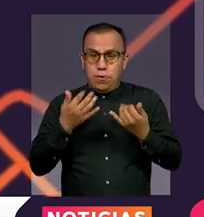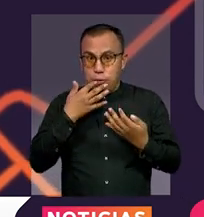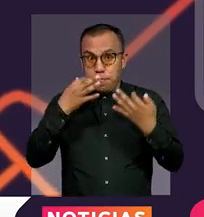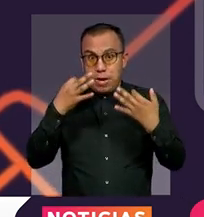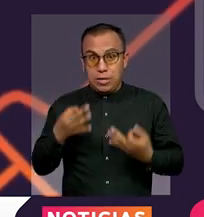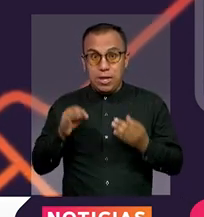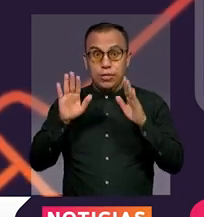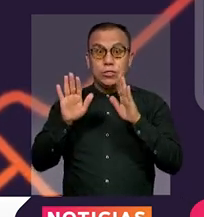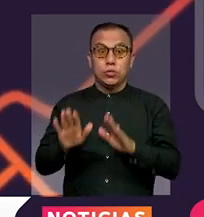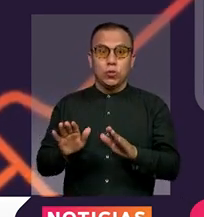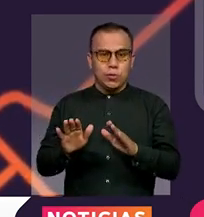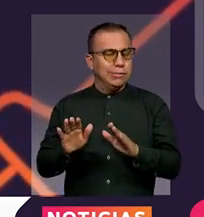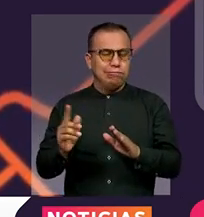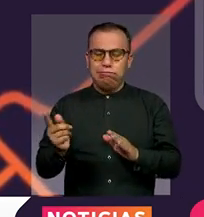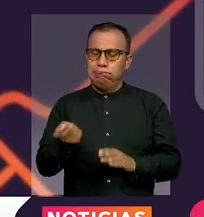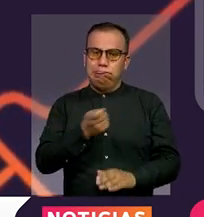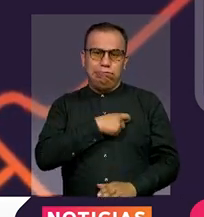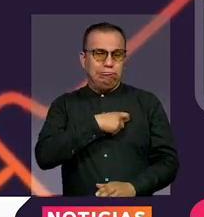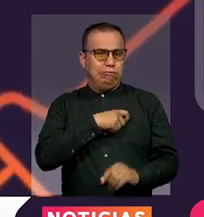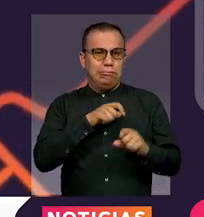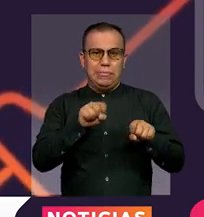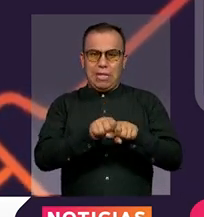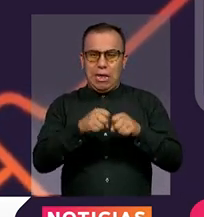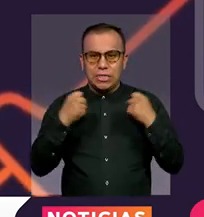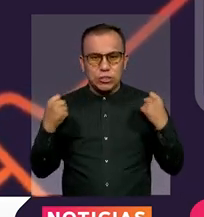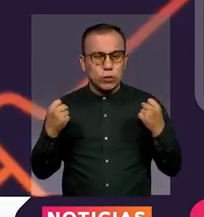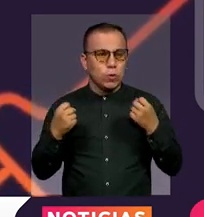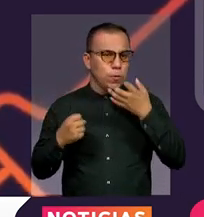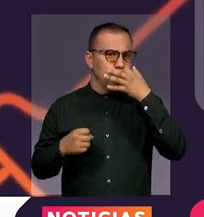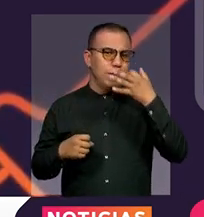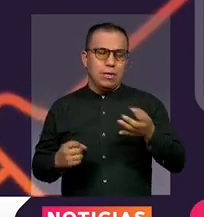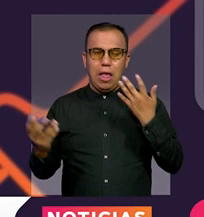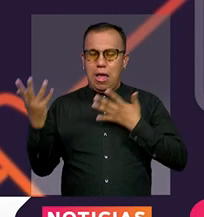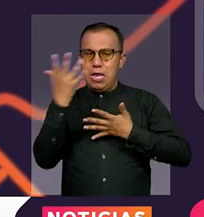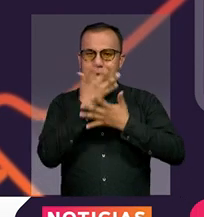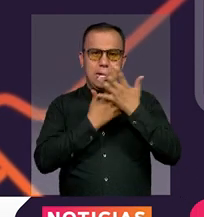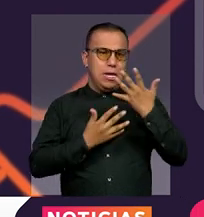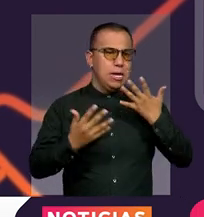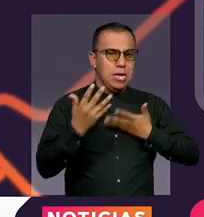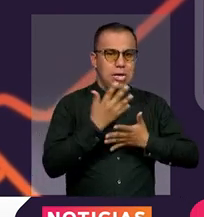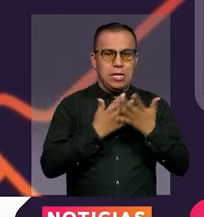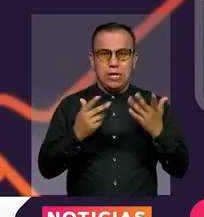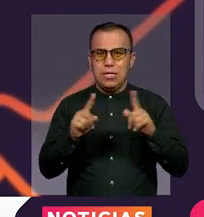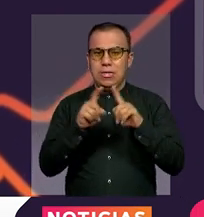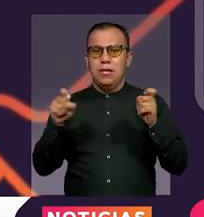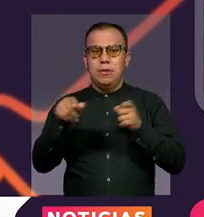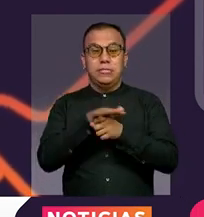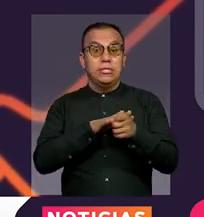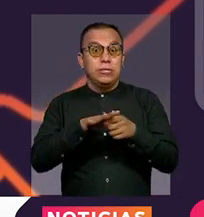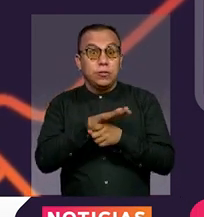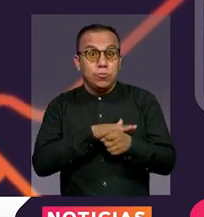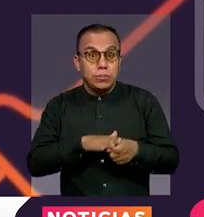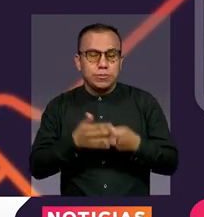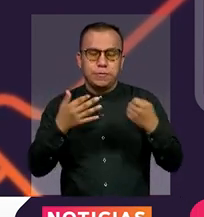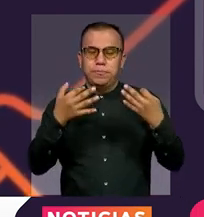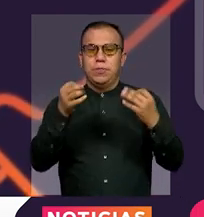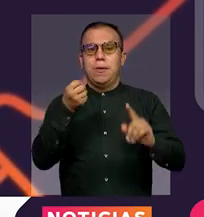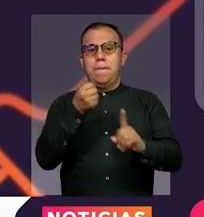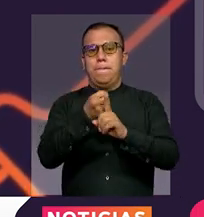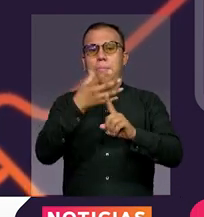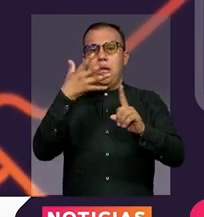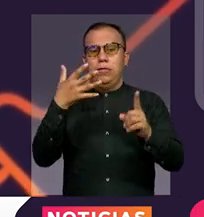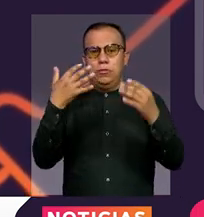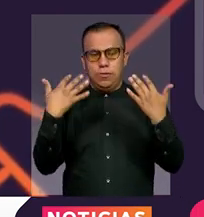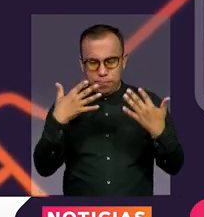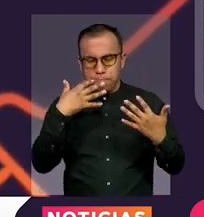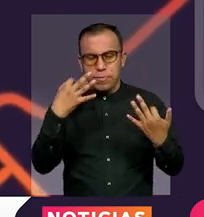realmente traumados, muy congestionados con el suceso, porque es un impacto muy